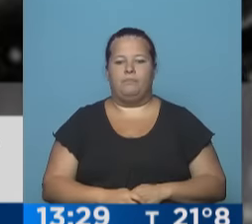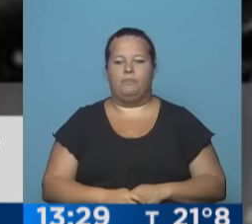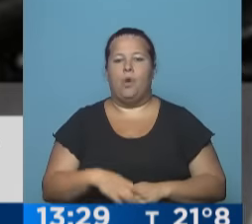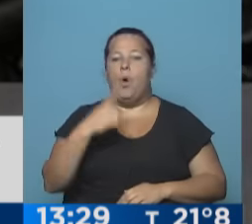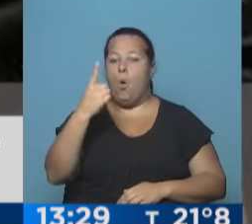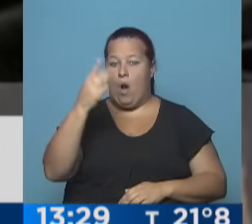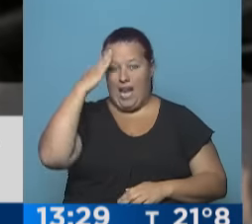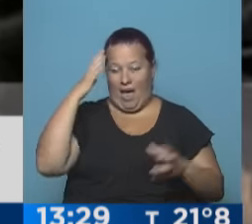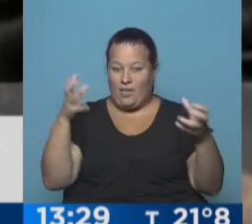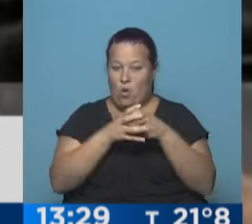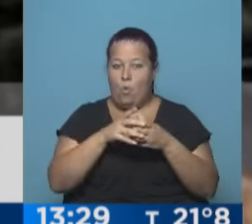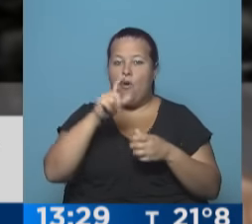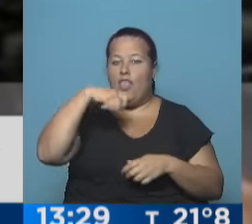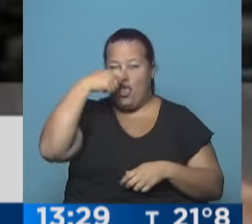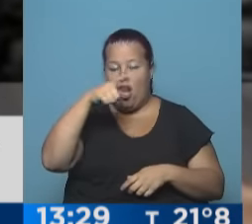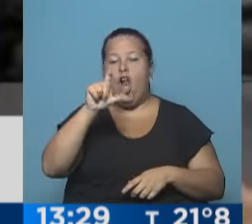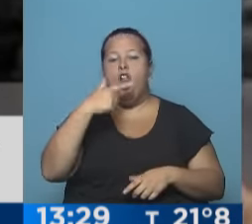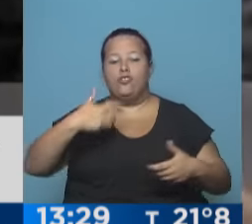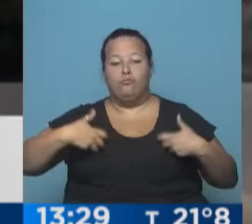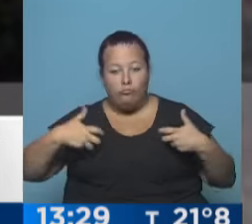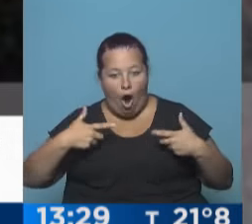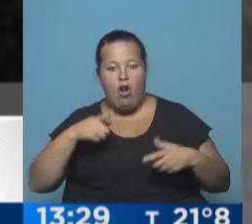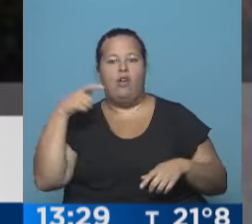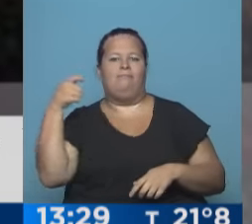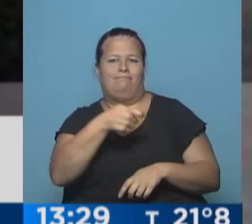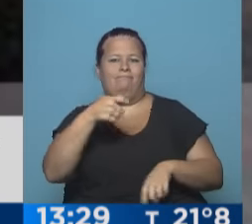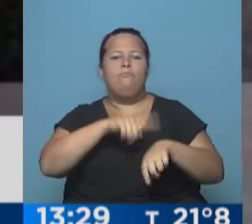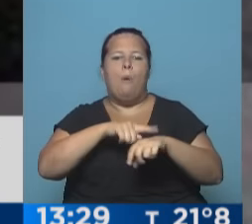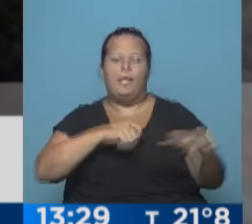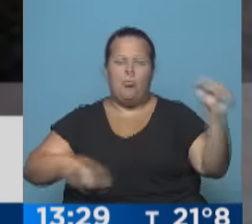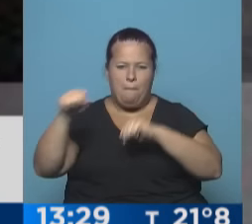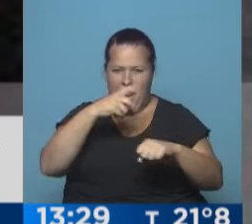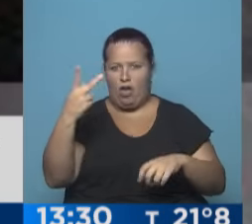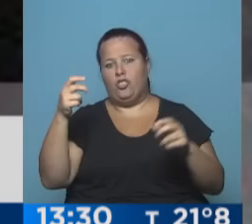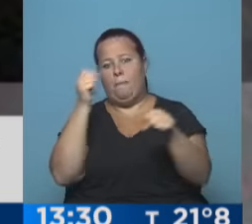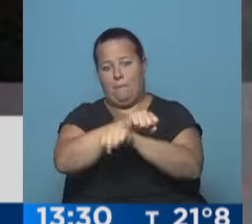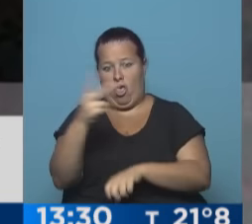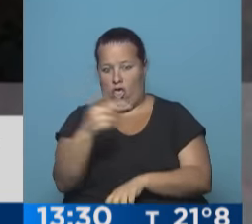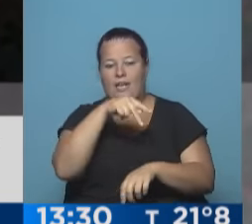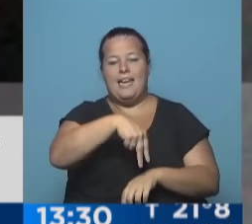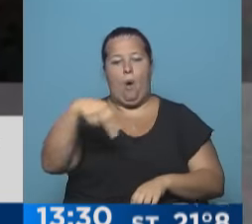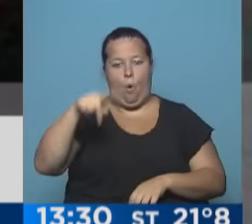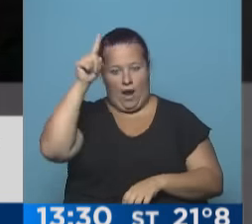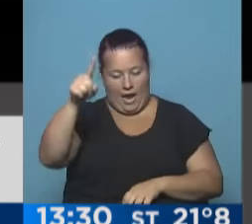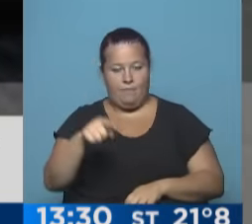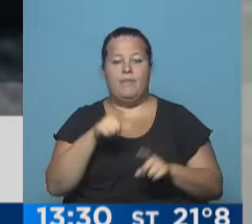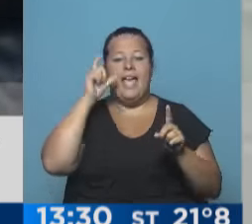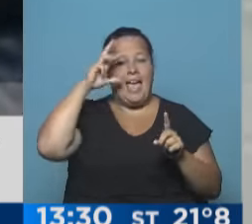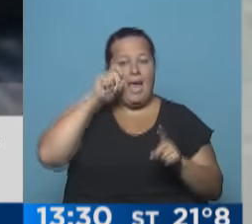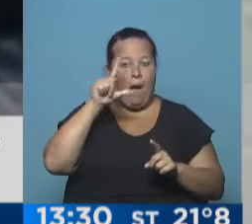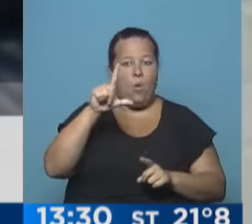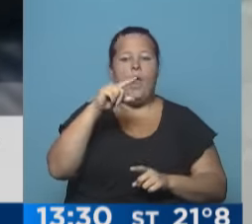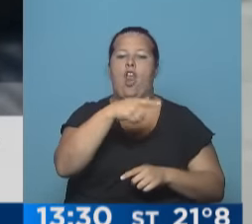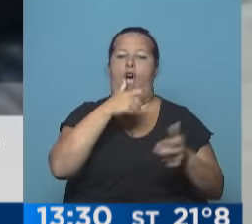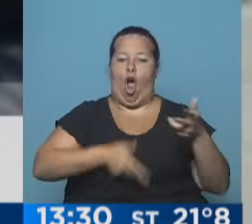Uno de los cabecillas de la banda narco Los Monos fue apuñalado durante una pelea con otro preso en el penal de Neuquén. Emmanuel Chamorro debió